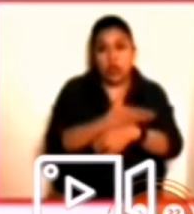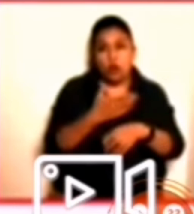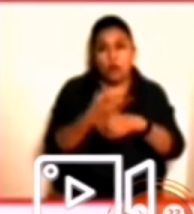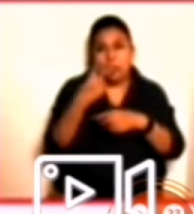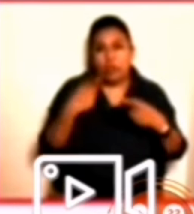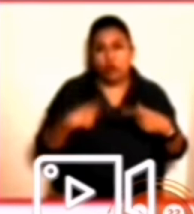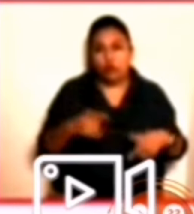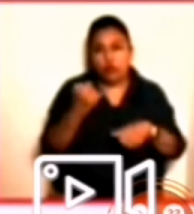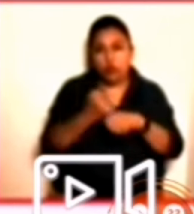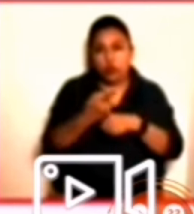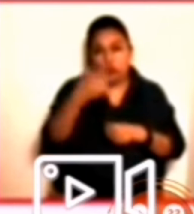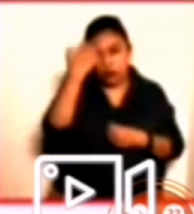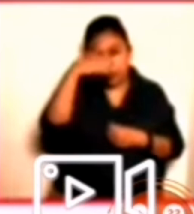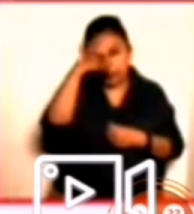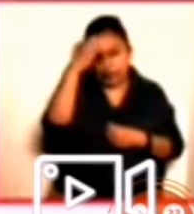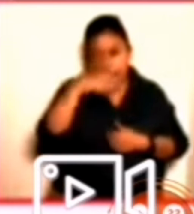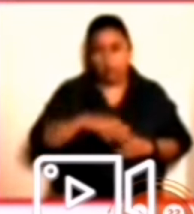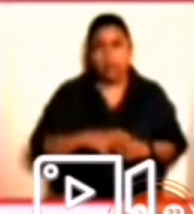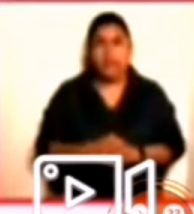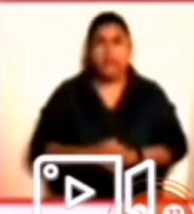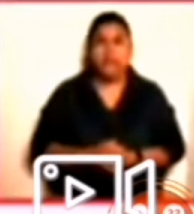por su trayecto